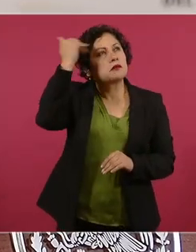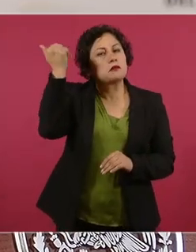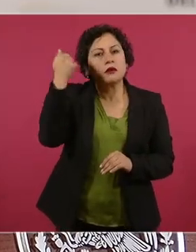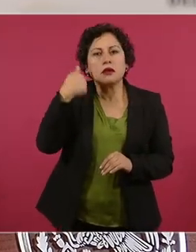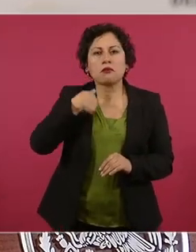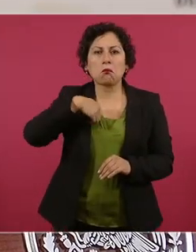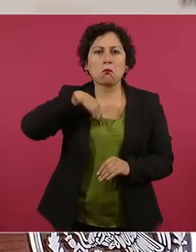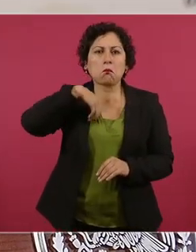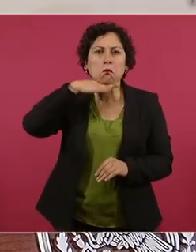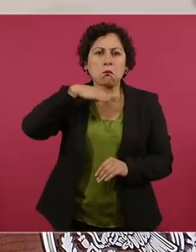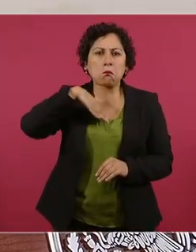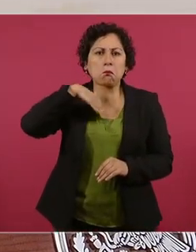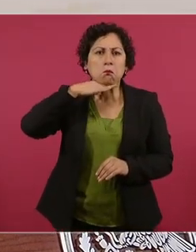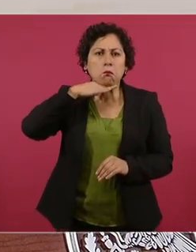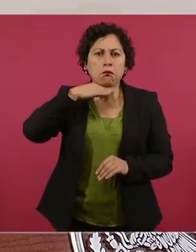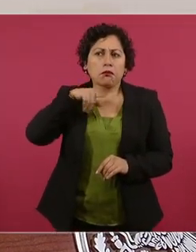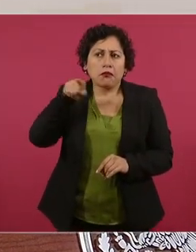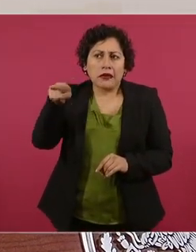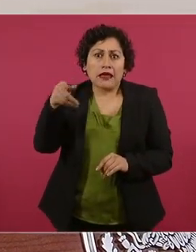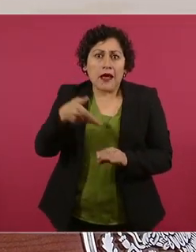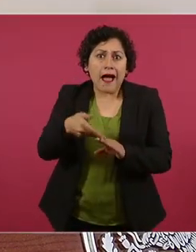nada. Ellos ya sabían,